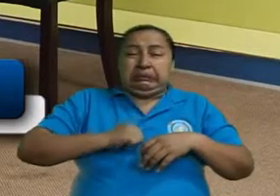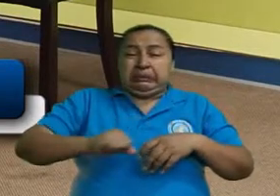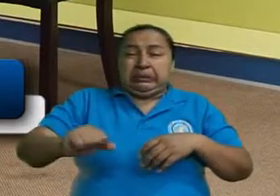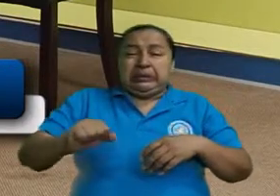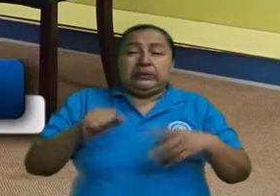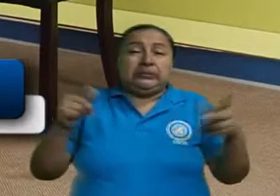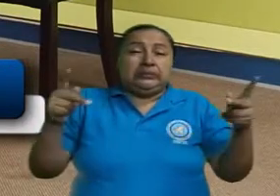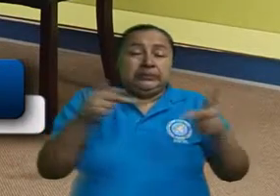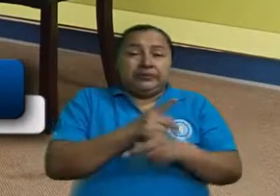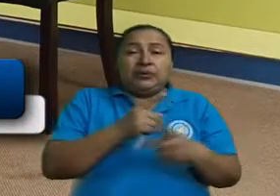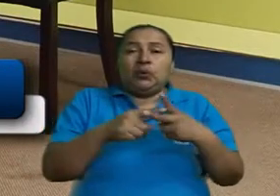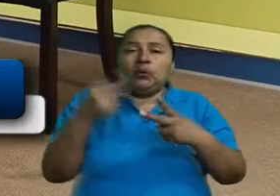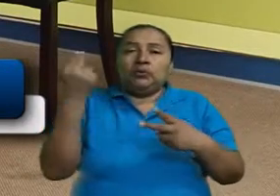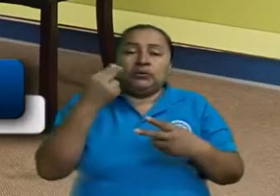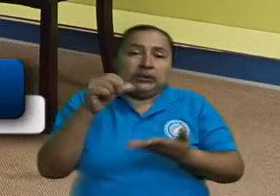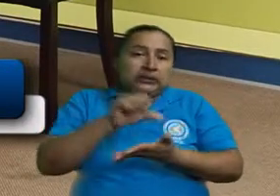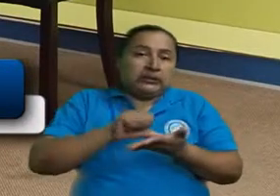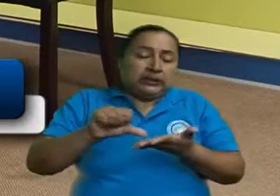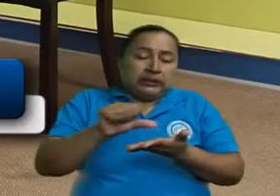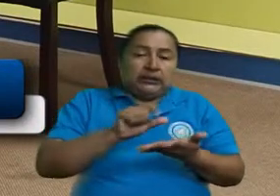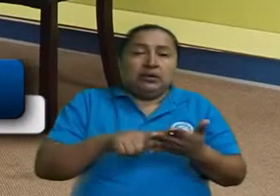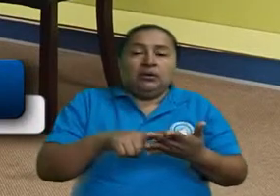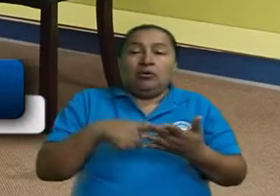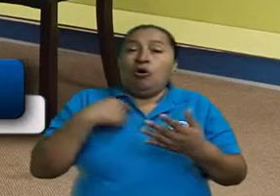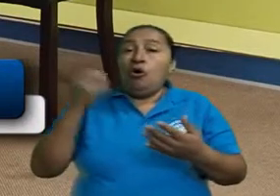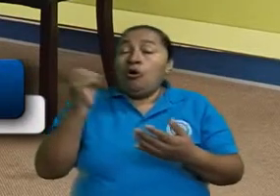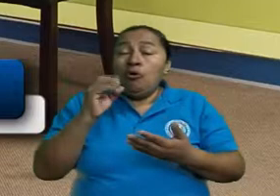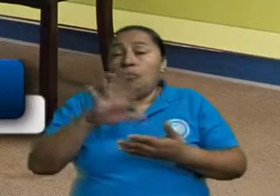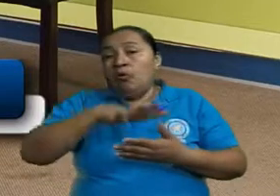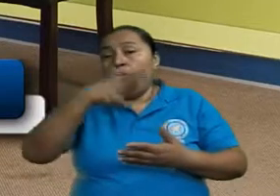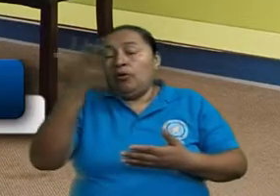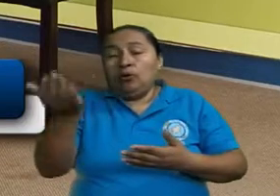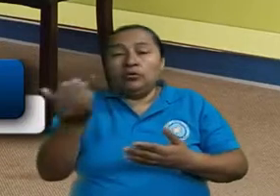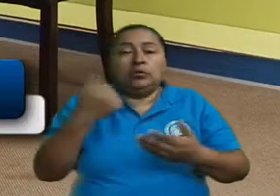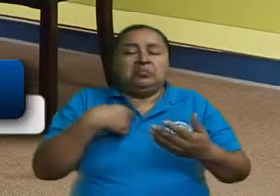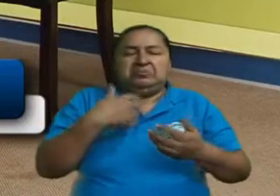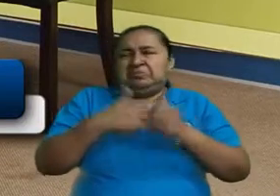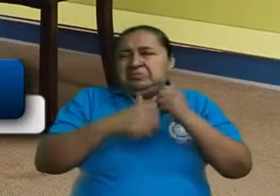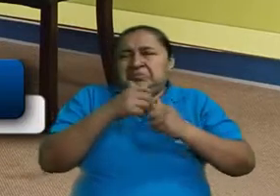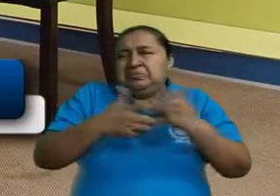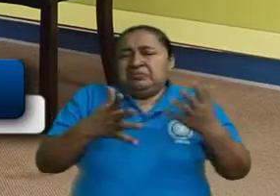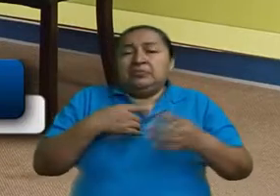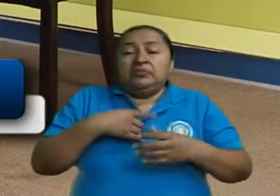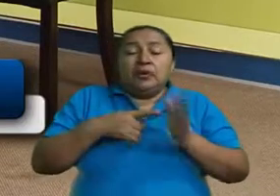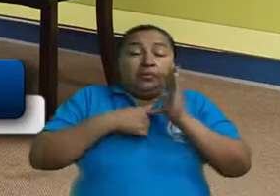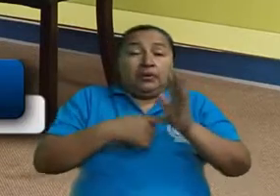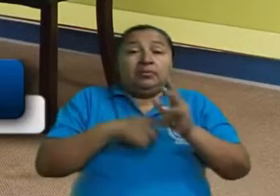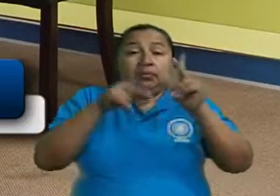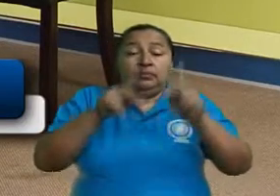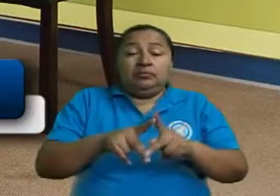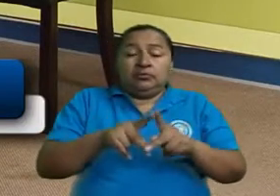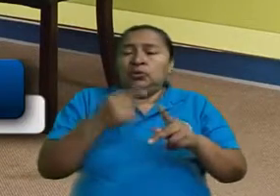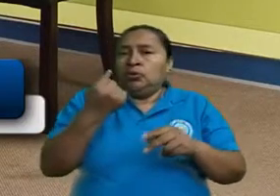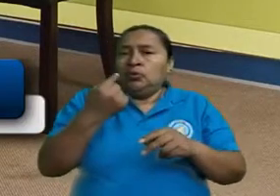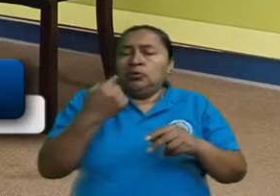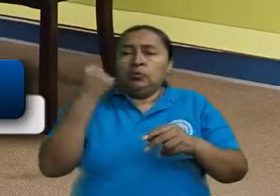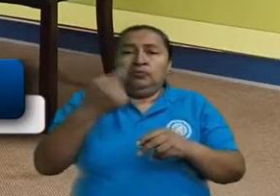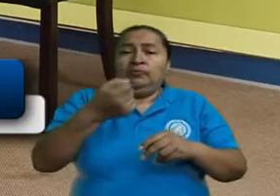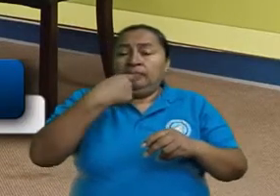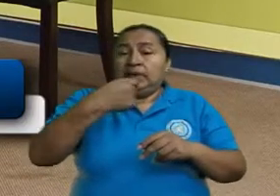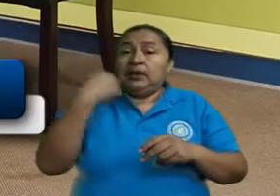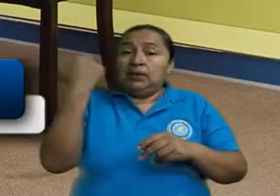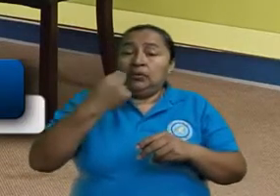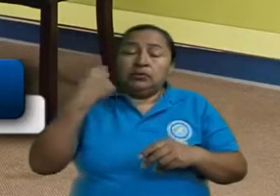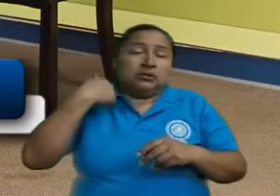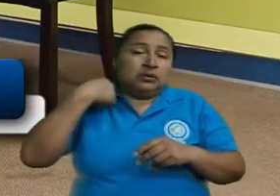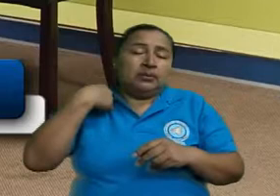el uso de aceite, el uso de sustancias que no están aceptadas. Por ejemplo, un fármaco que sí se utiliza y sí